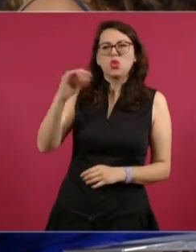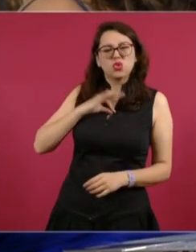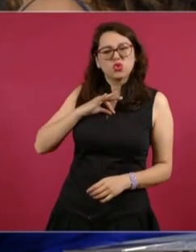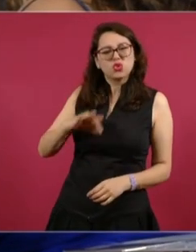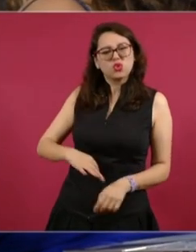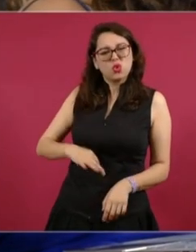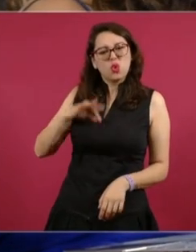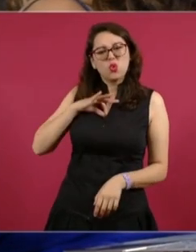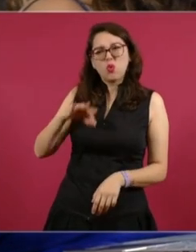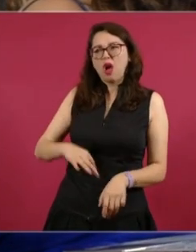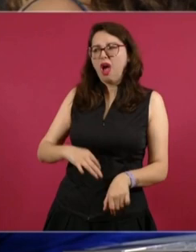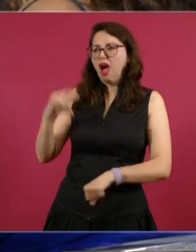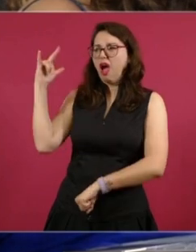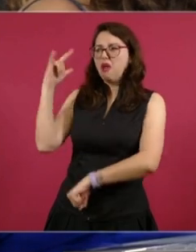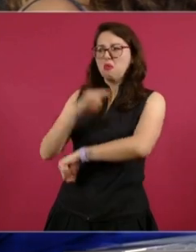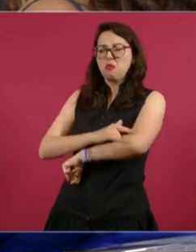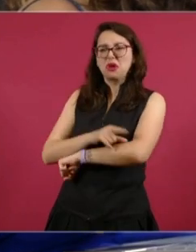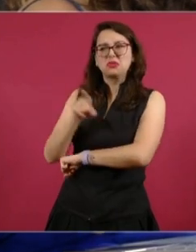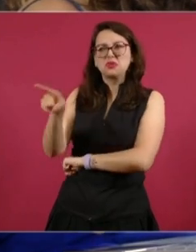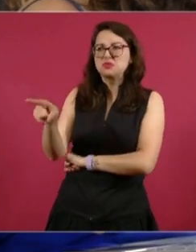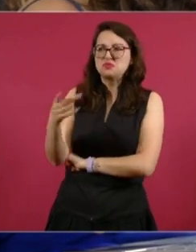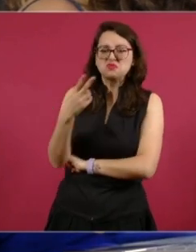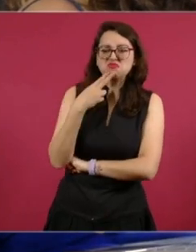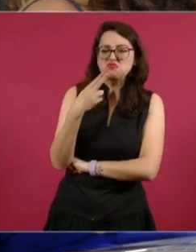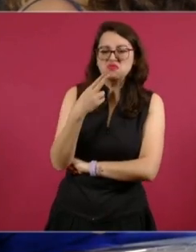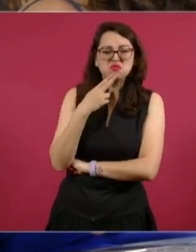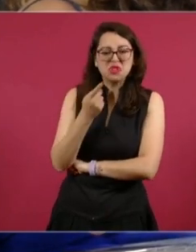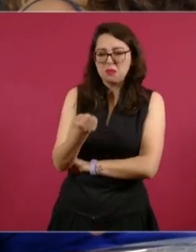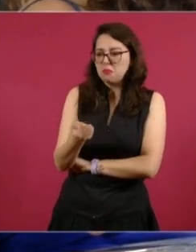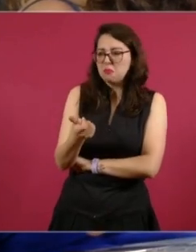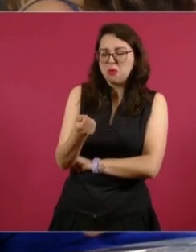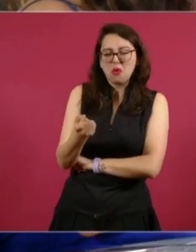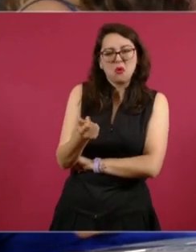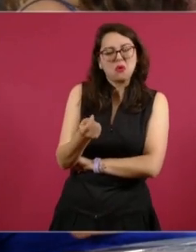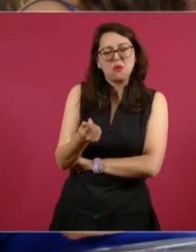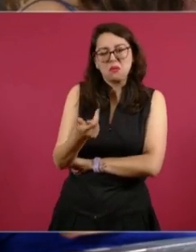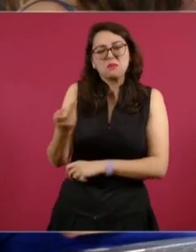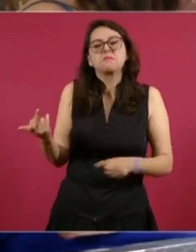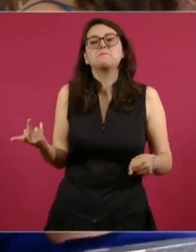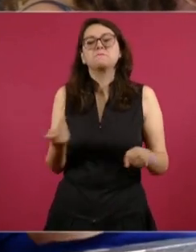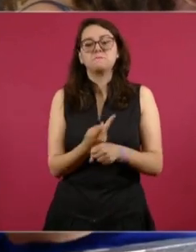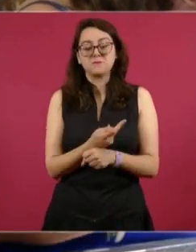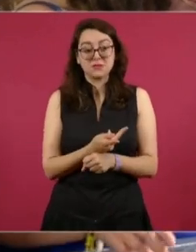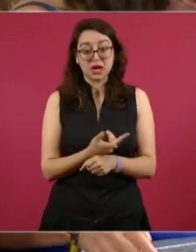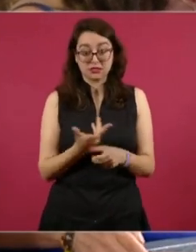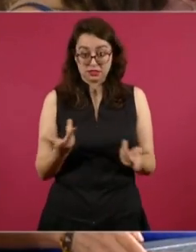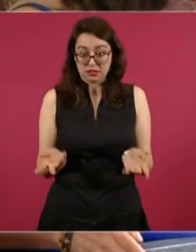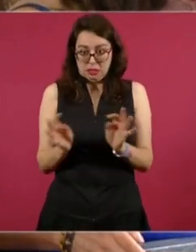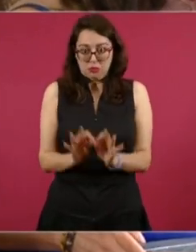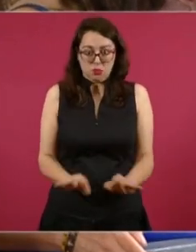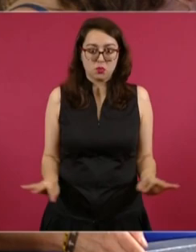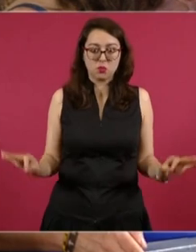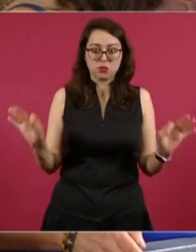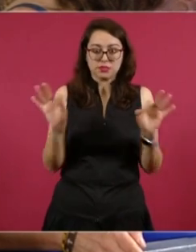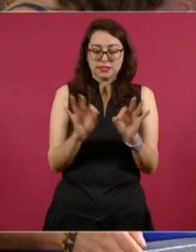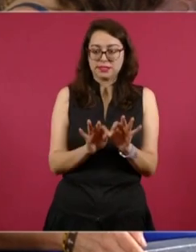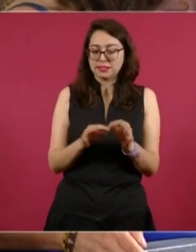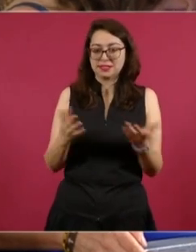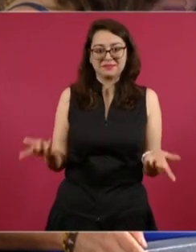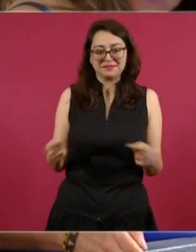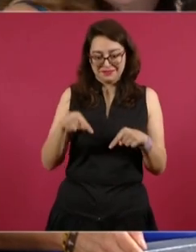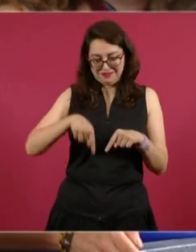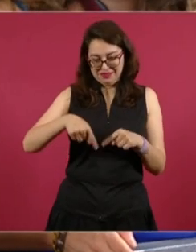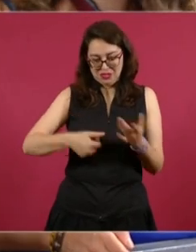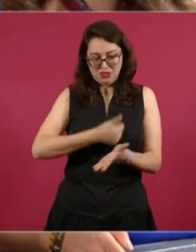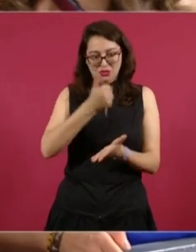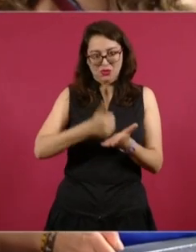también por las aerolíneas y es pues tiene una posición también estratégica? Está prácticamente a una hora,